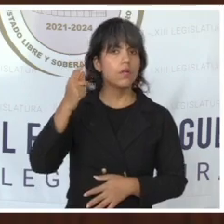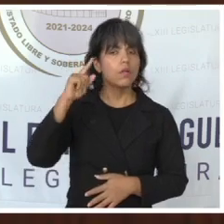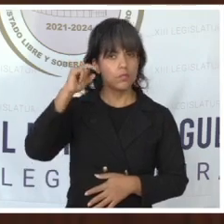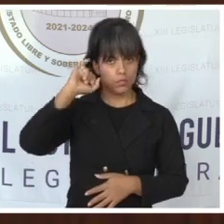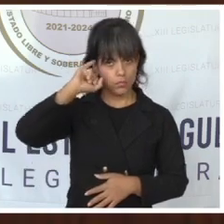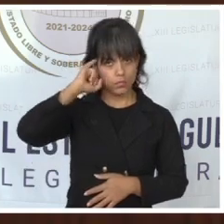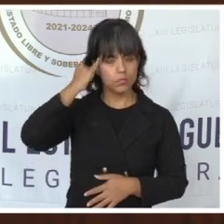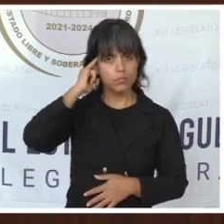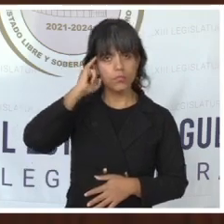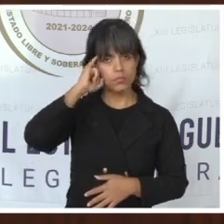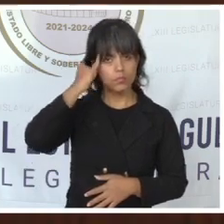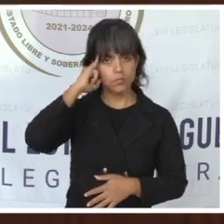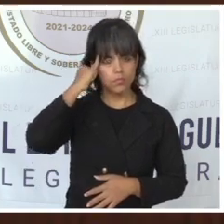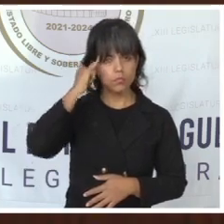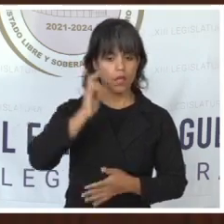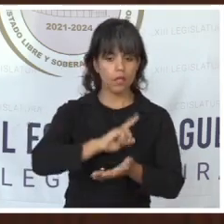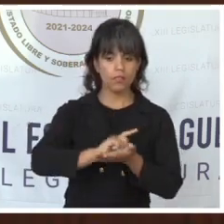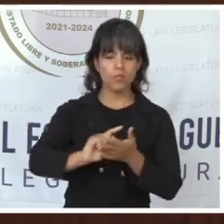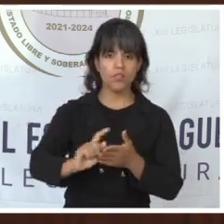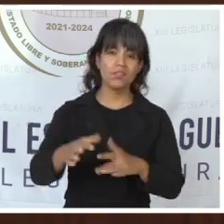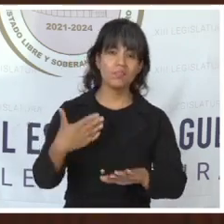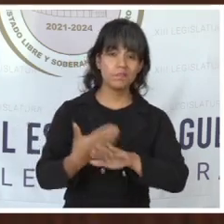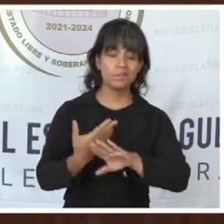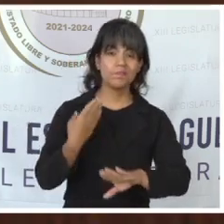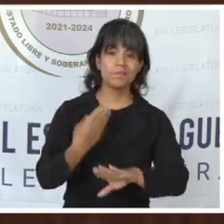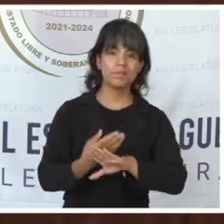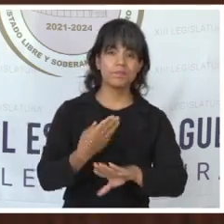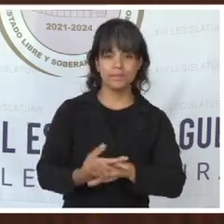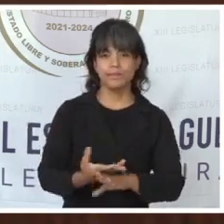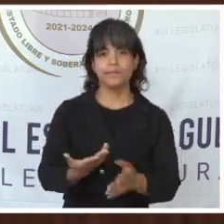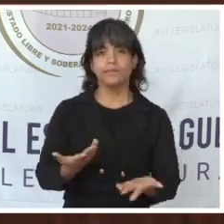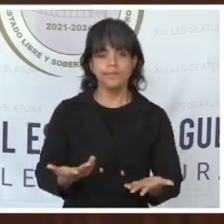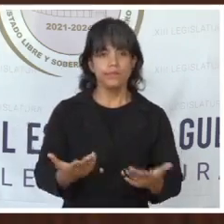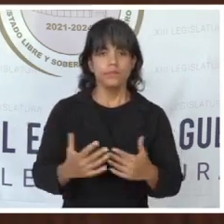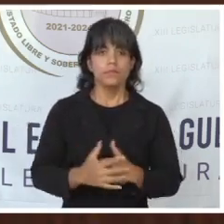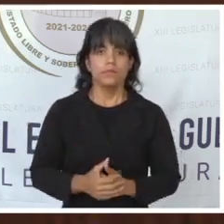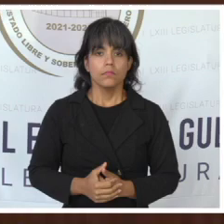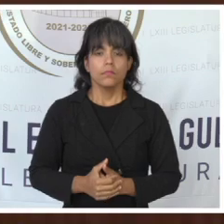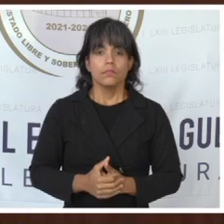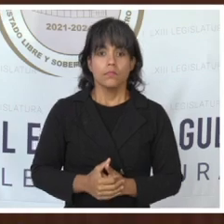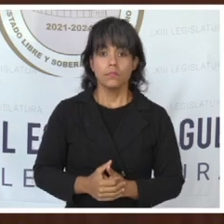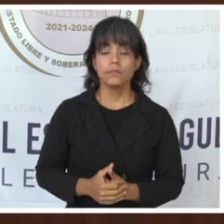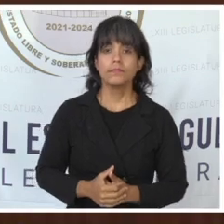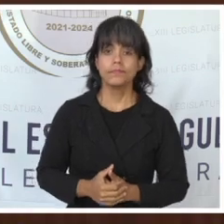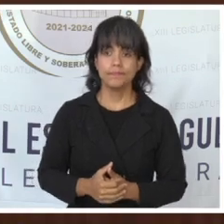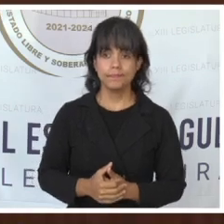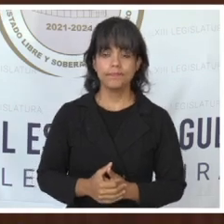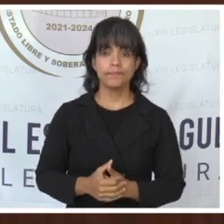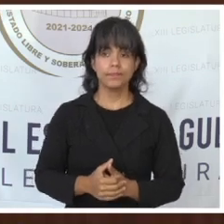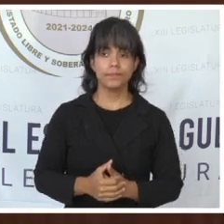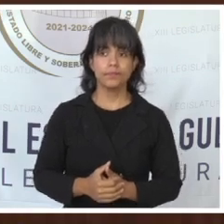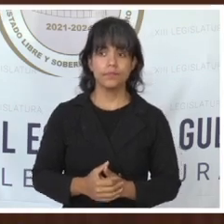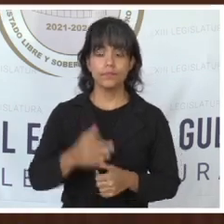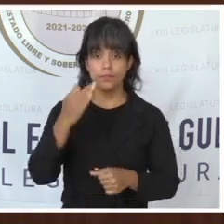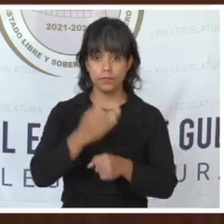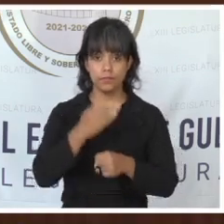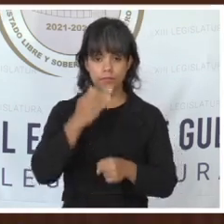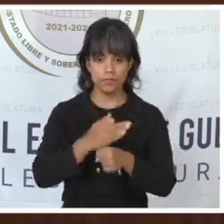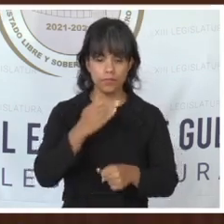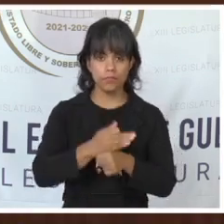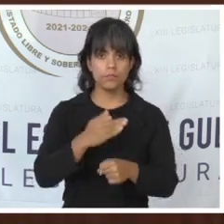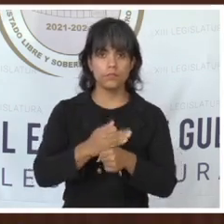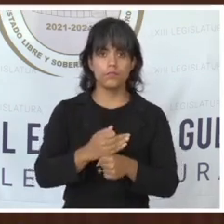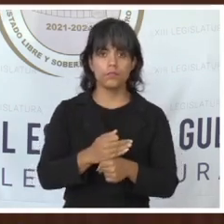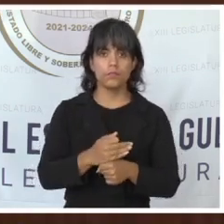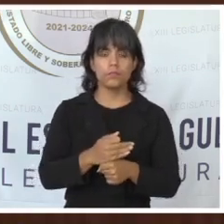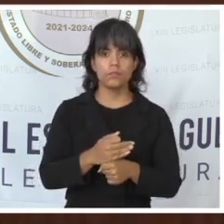derecho, que se siga vulnerando, que sistemáticamente en este preciso momento no